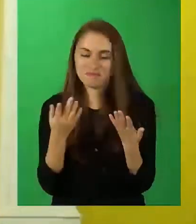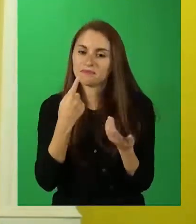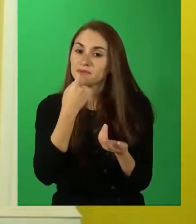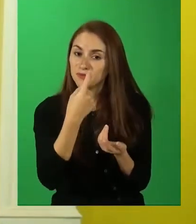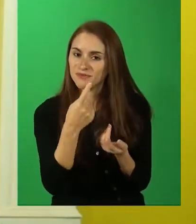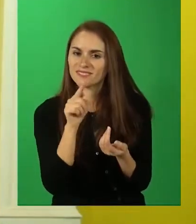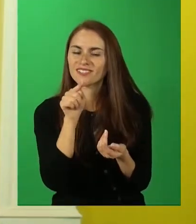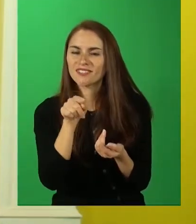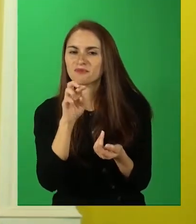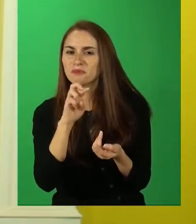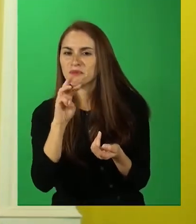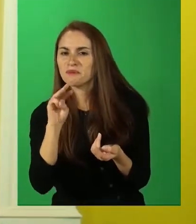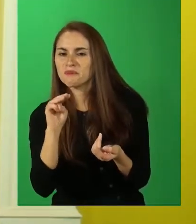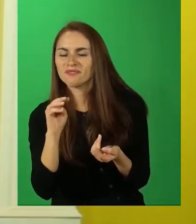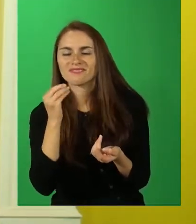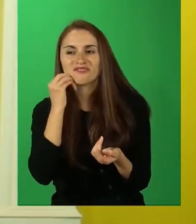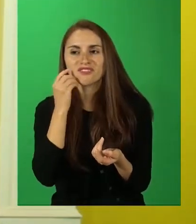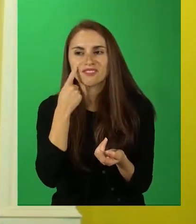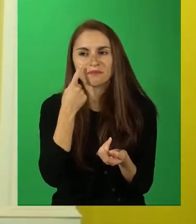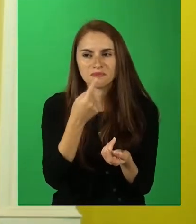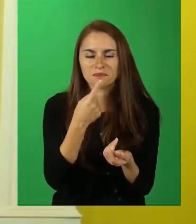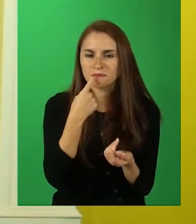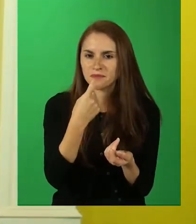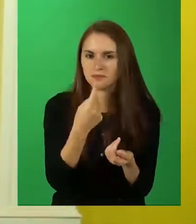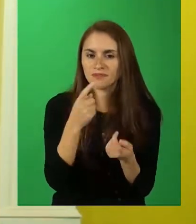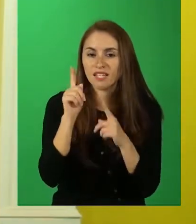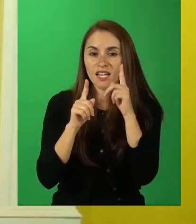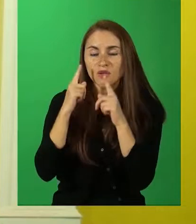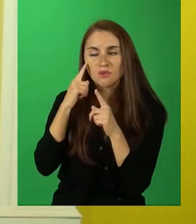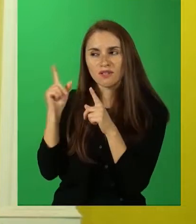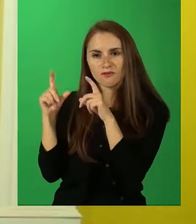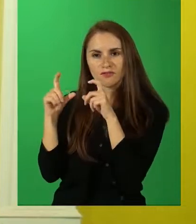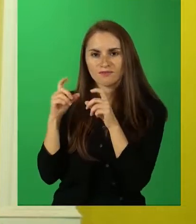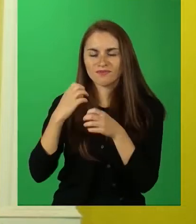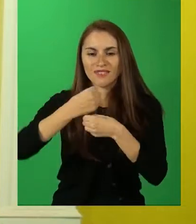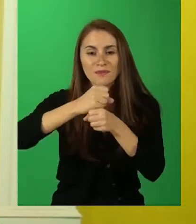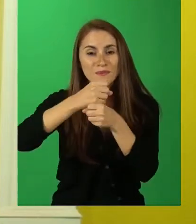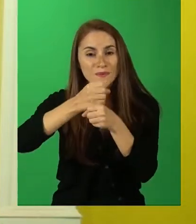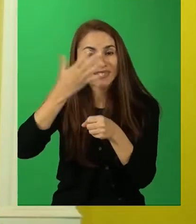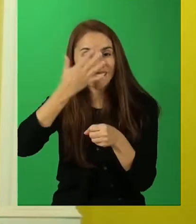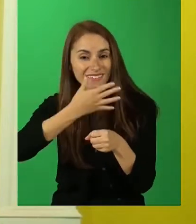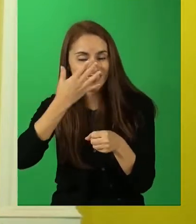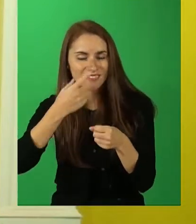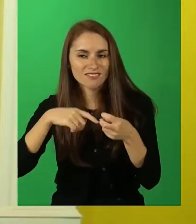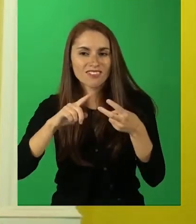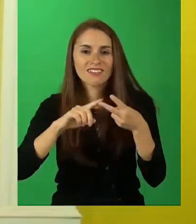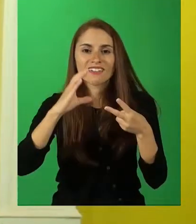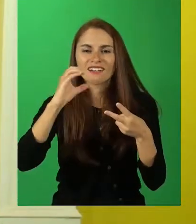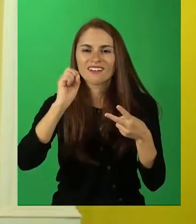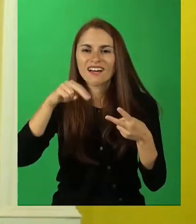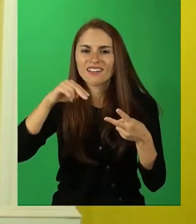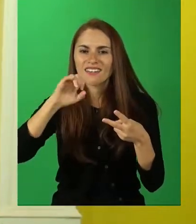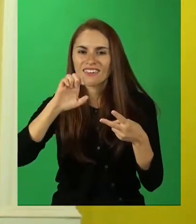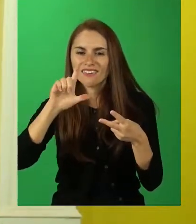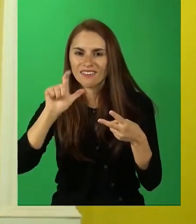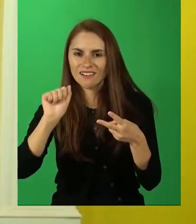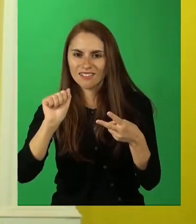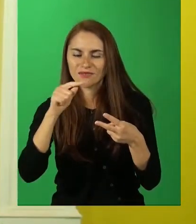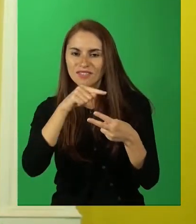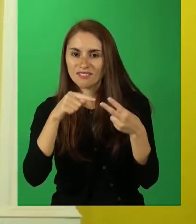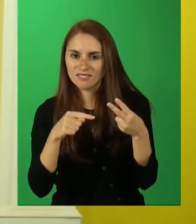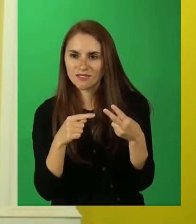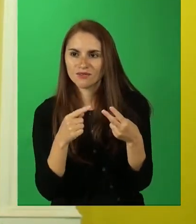casa. Aquí hay algunas. La pimienta, la canela, por ejemplo, son